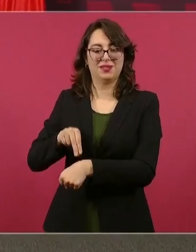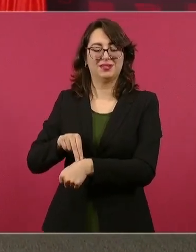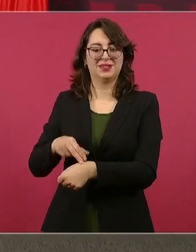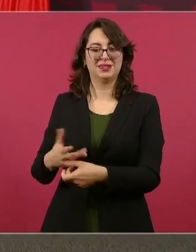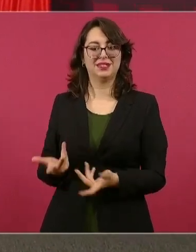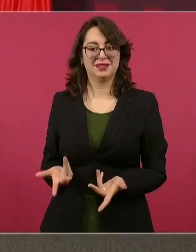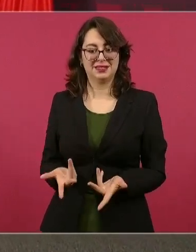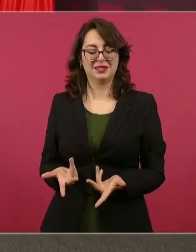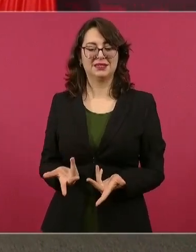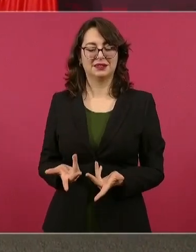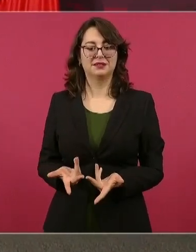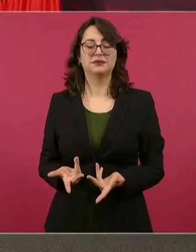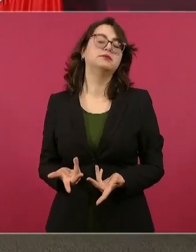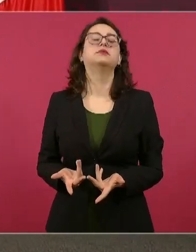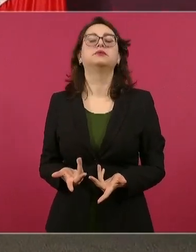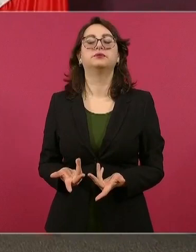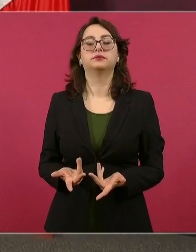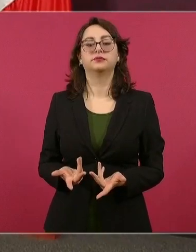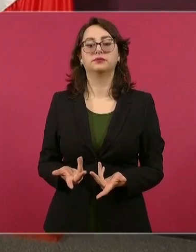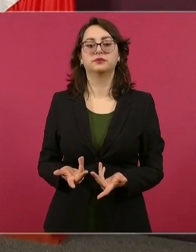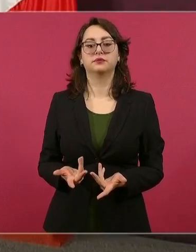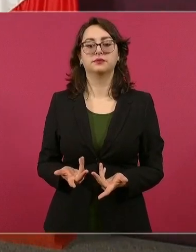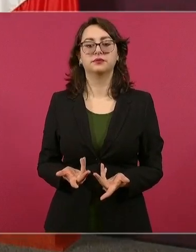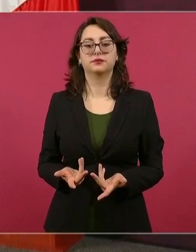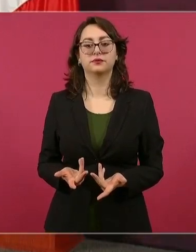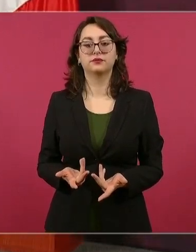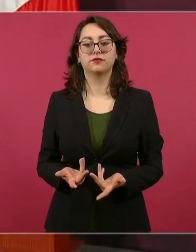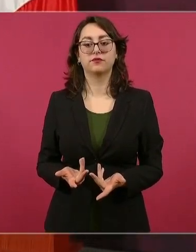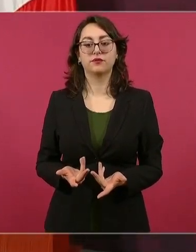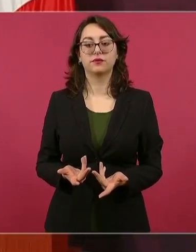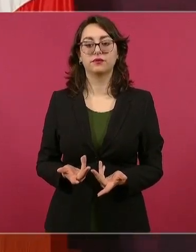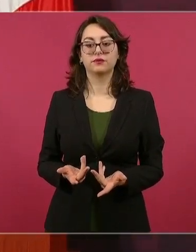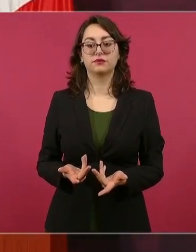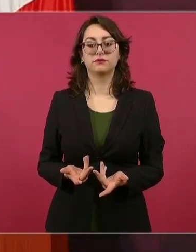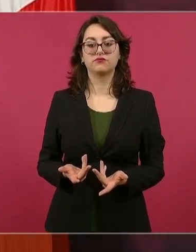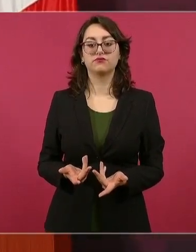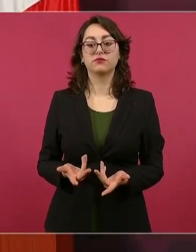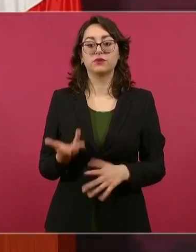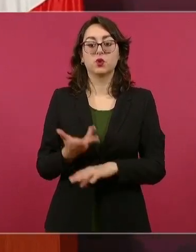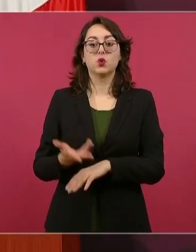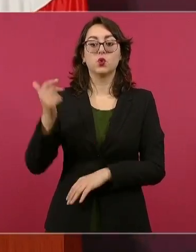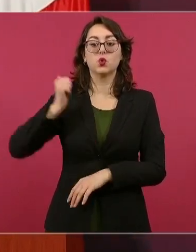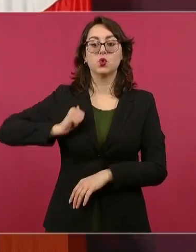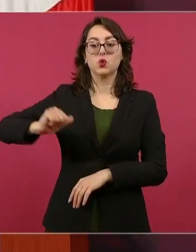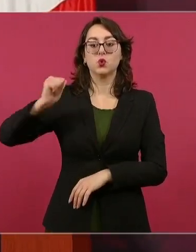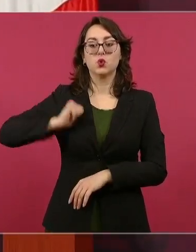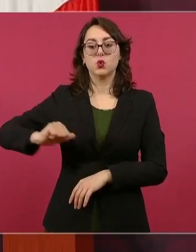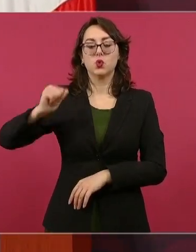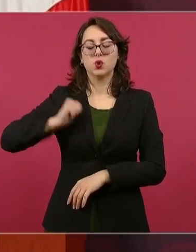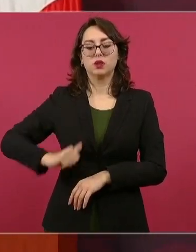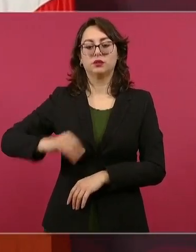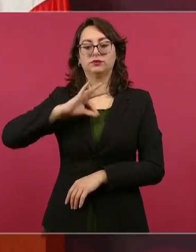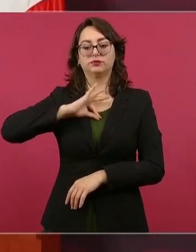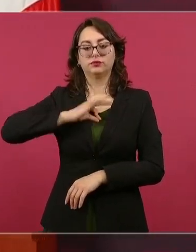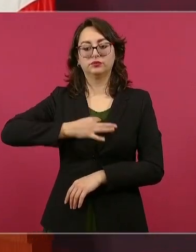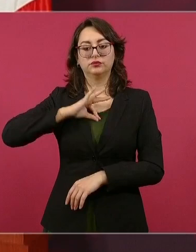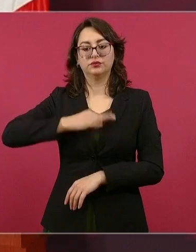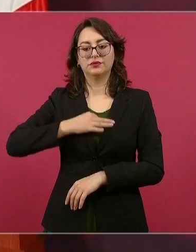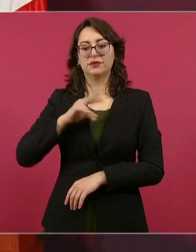padecimos de la pandemia, de la viruela, porque los